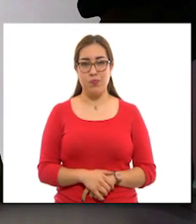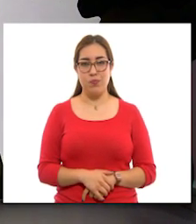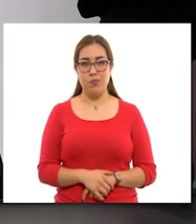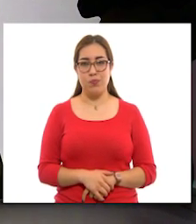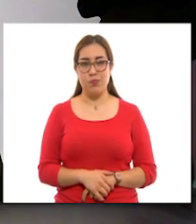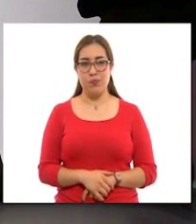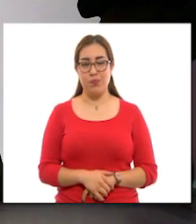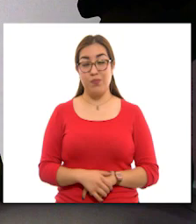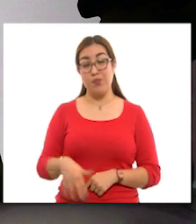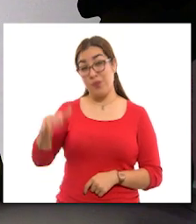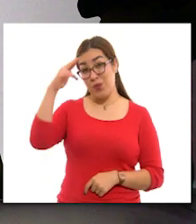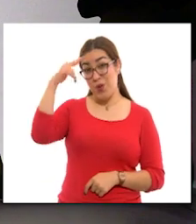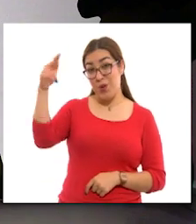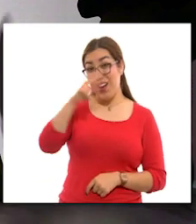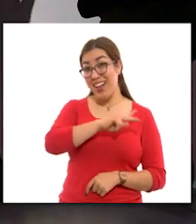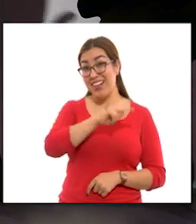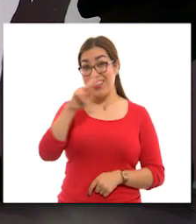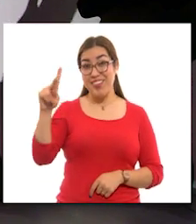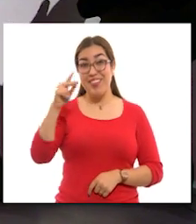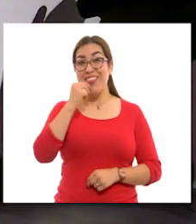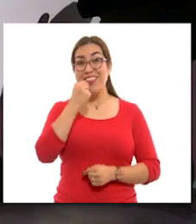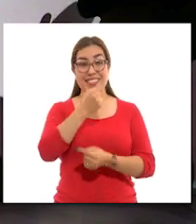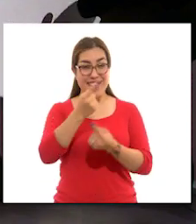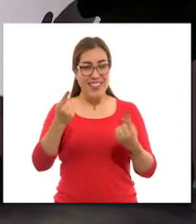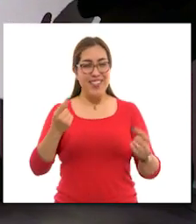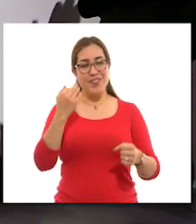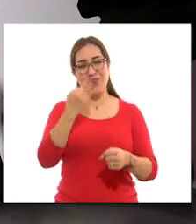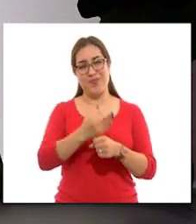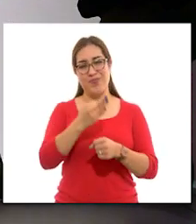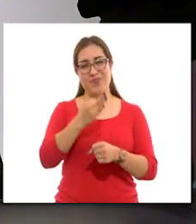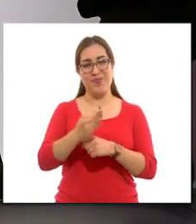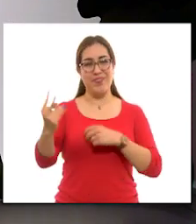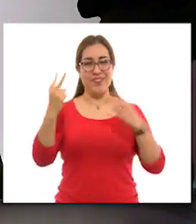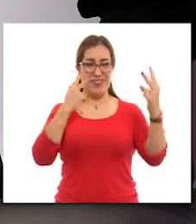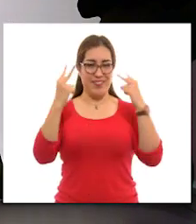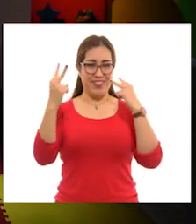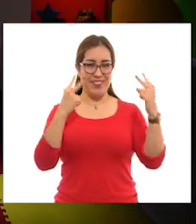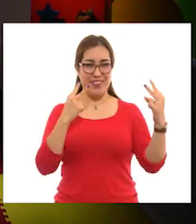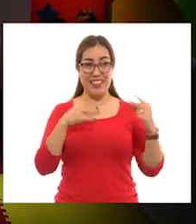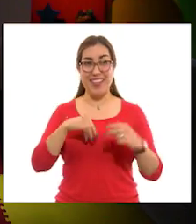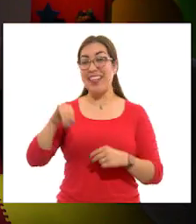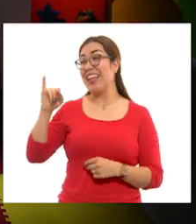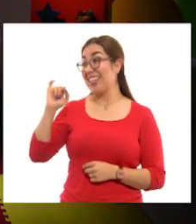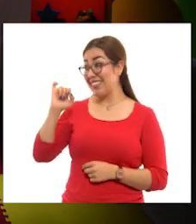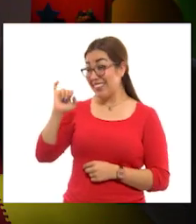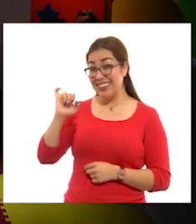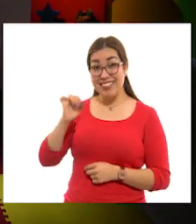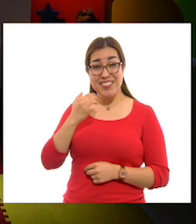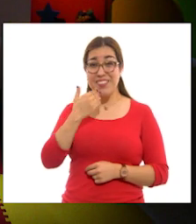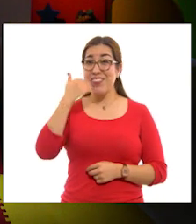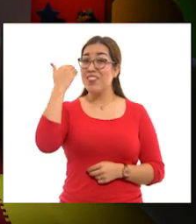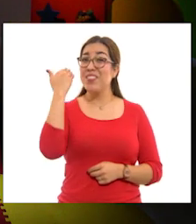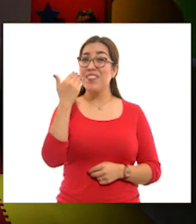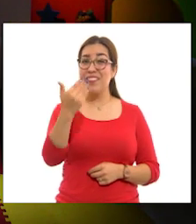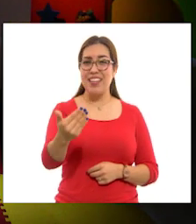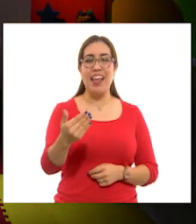¡Hola a todas y todos los niños que nos ven desde casa! ¡Sí! ¡Muy bien!